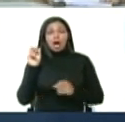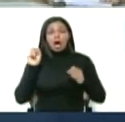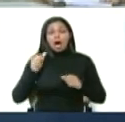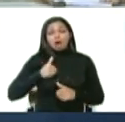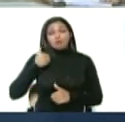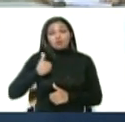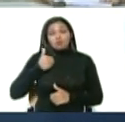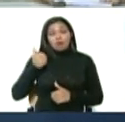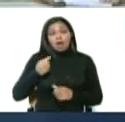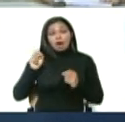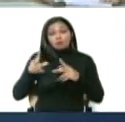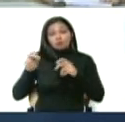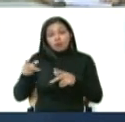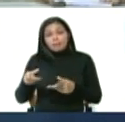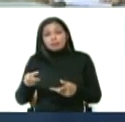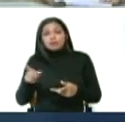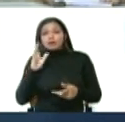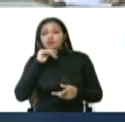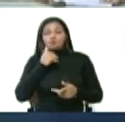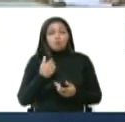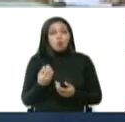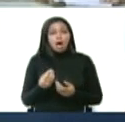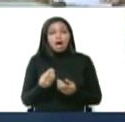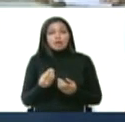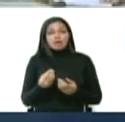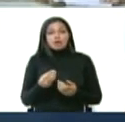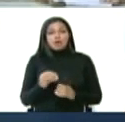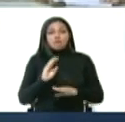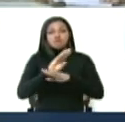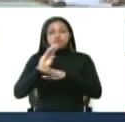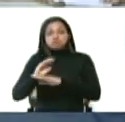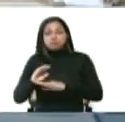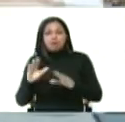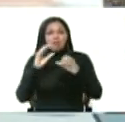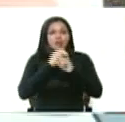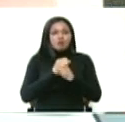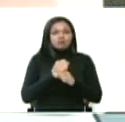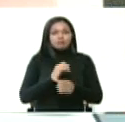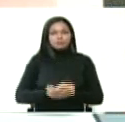afortunadamente, afortunadamente, porque ha sido voluntaria, consciente.